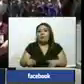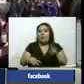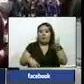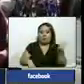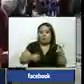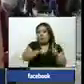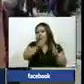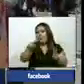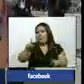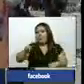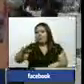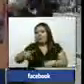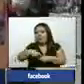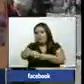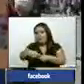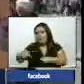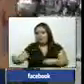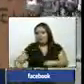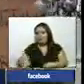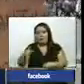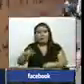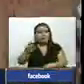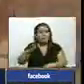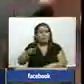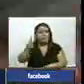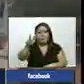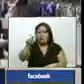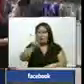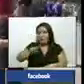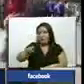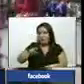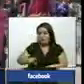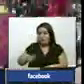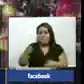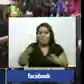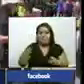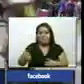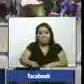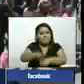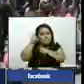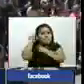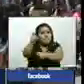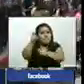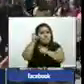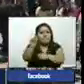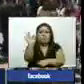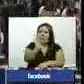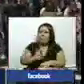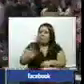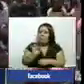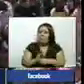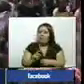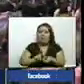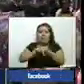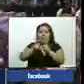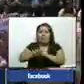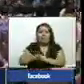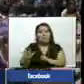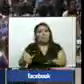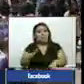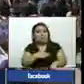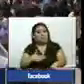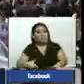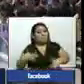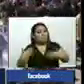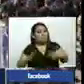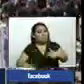2 y el 13 de diciembre. Desde hace casi dos semanas, miles se han manifestado en reclamo de mejoras sociales a pesar de la promesa del gobierno